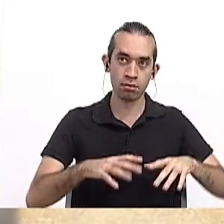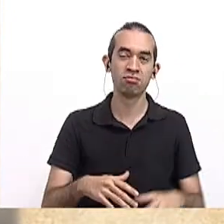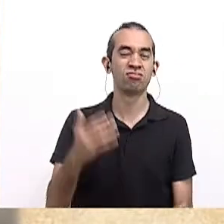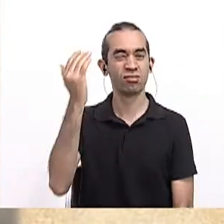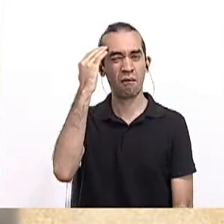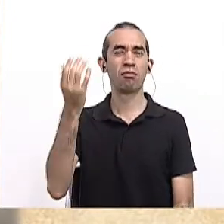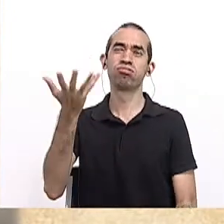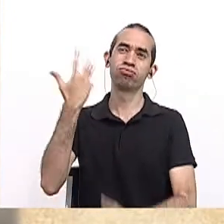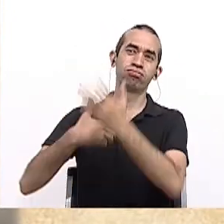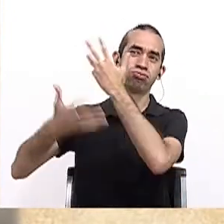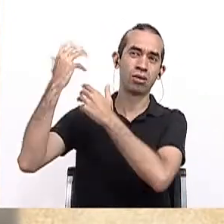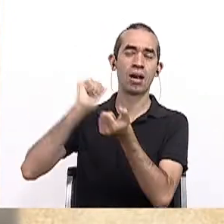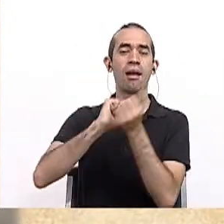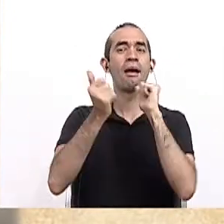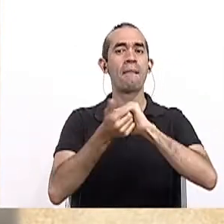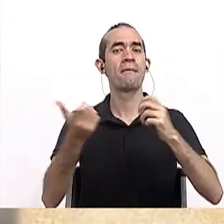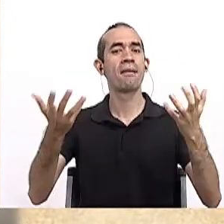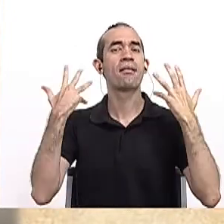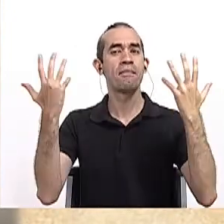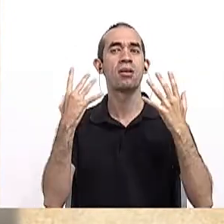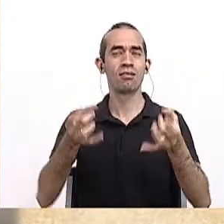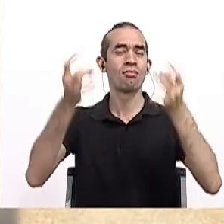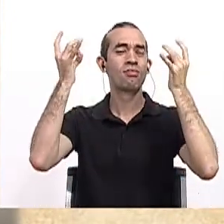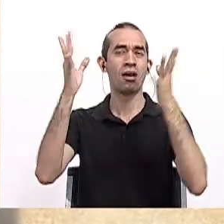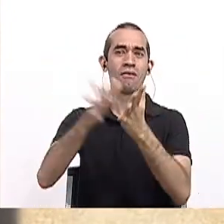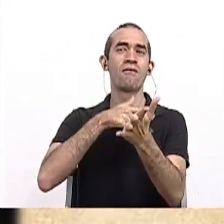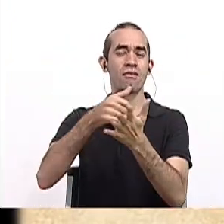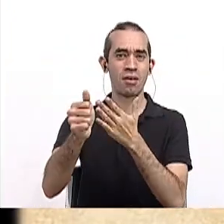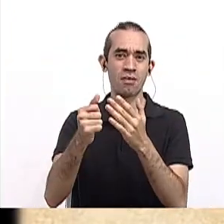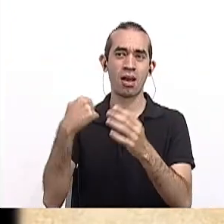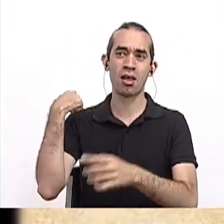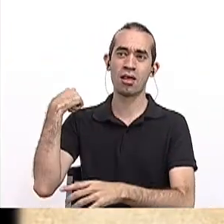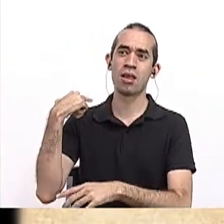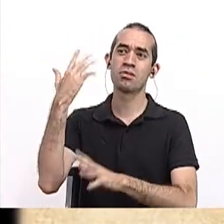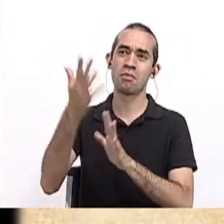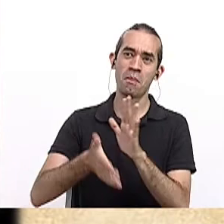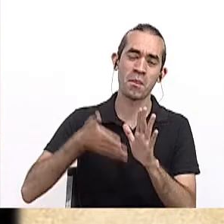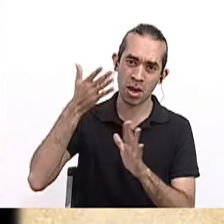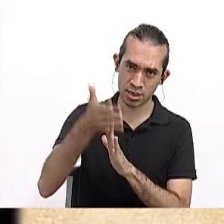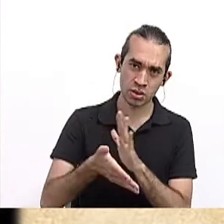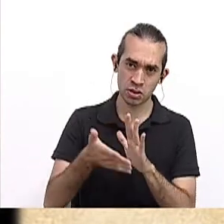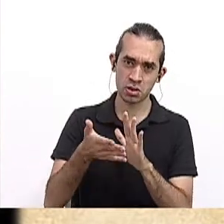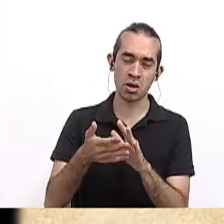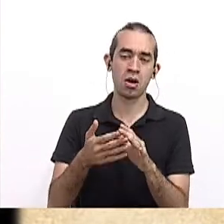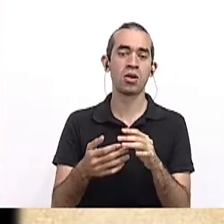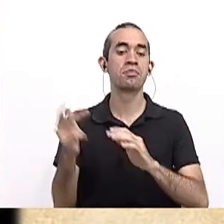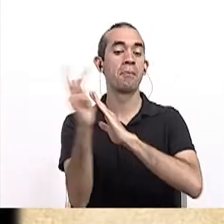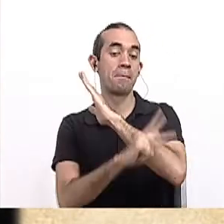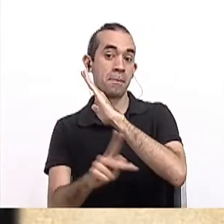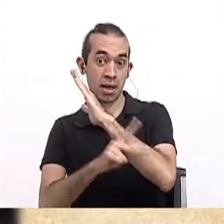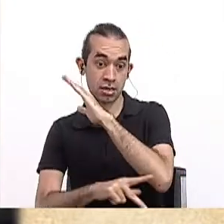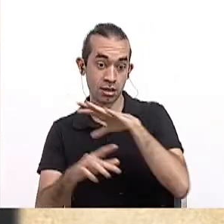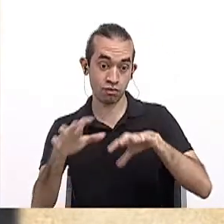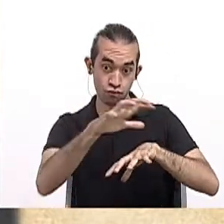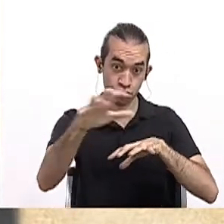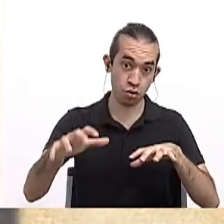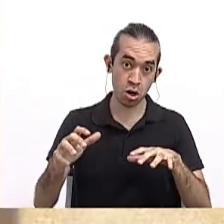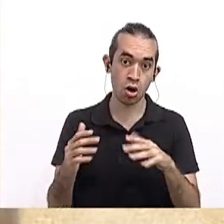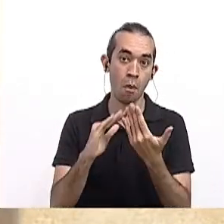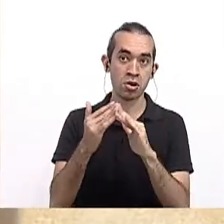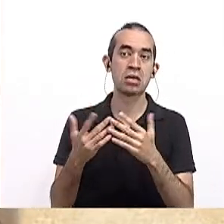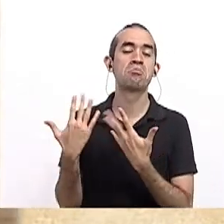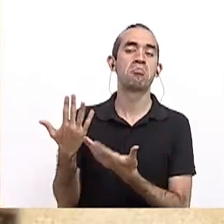hemos considerado que el cambio climático es un desastre de proceso lento y que otorga a los países y sus comunidades tiempo para